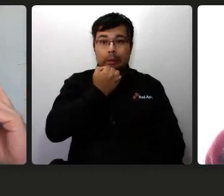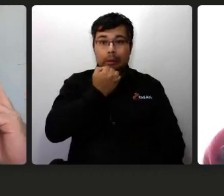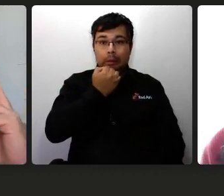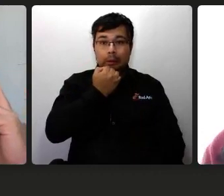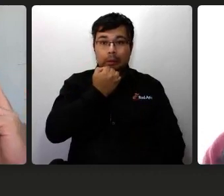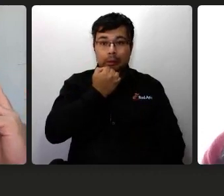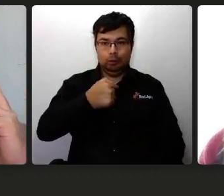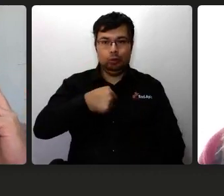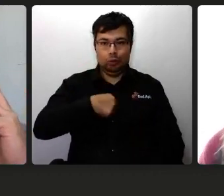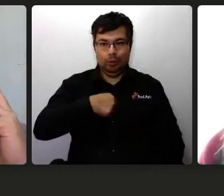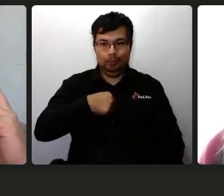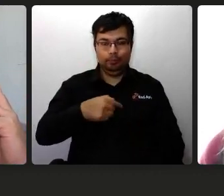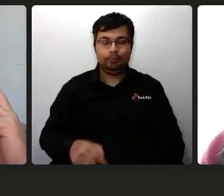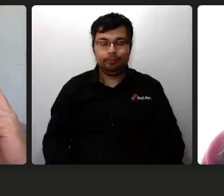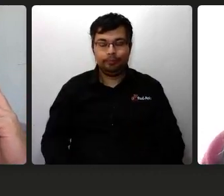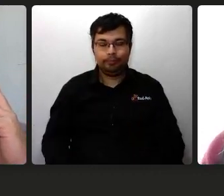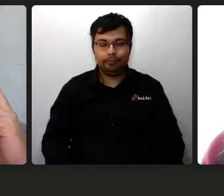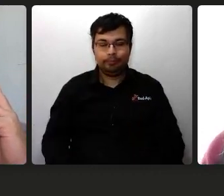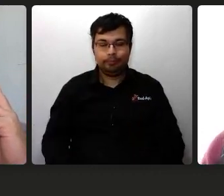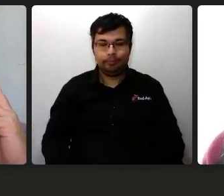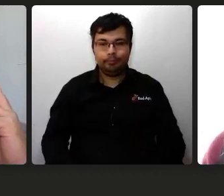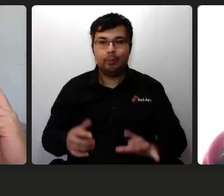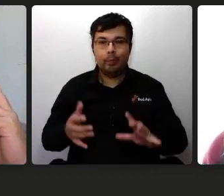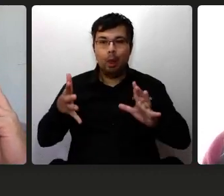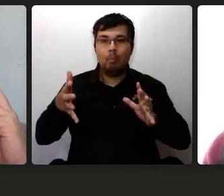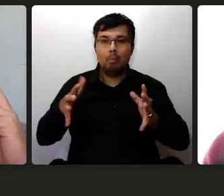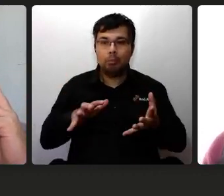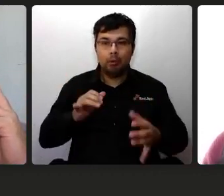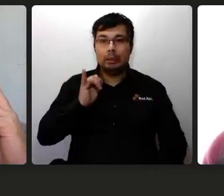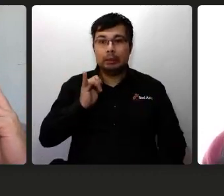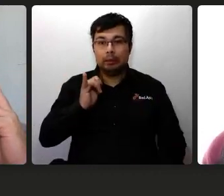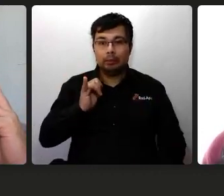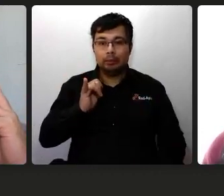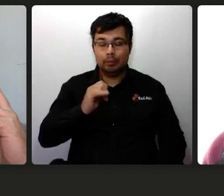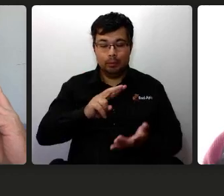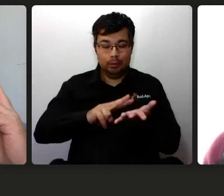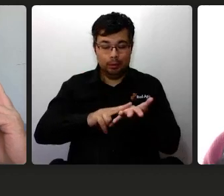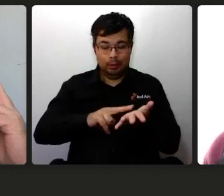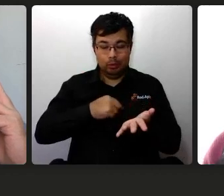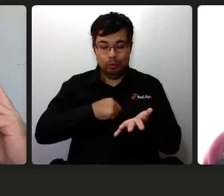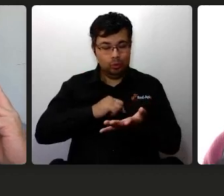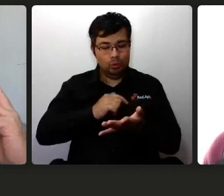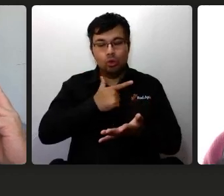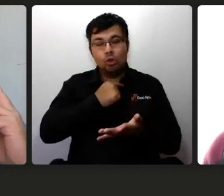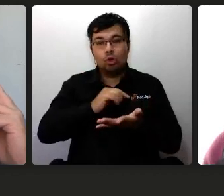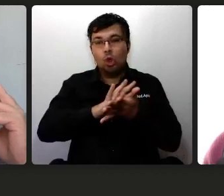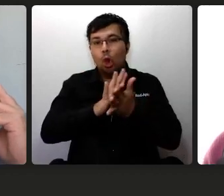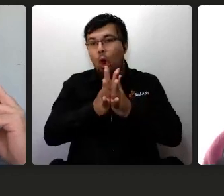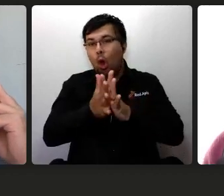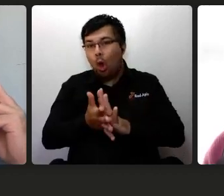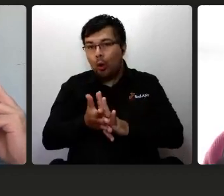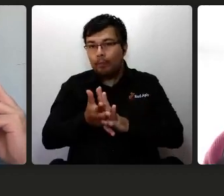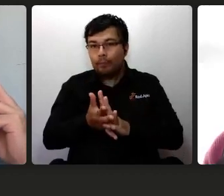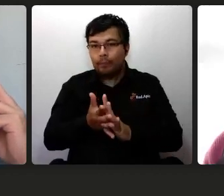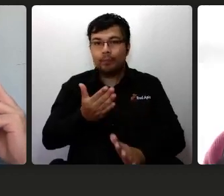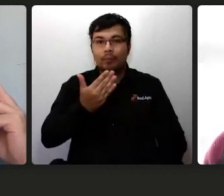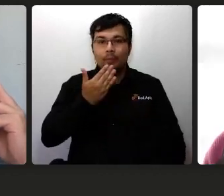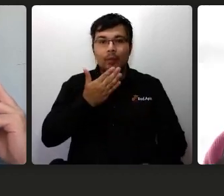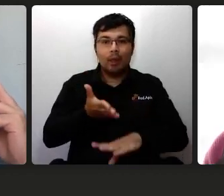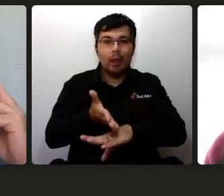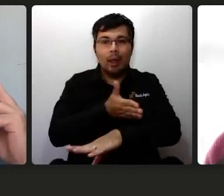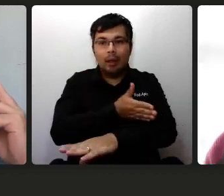emprendimiento. Sí, y la verdad es que uno quiere hacerlo todo y Dale. uno tiene que aprender también